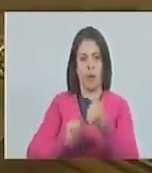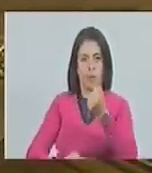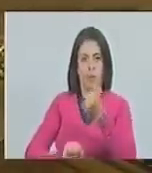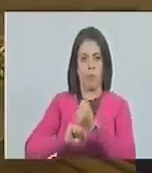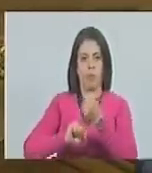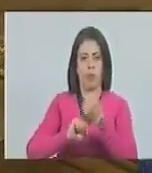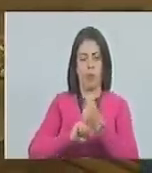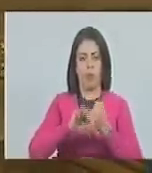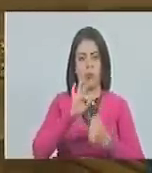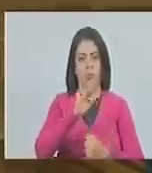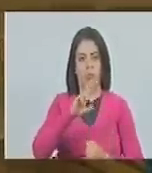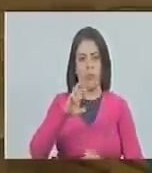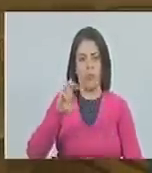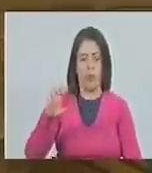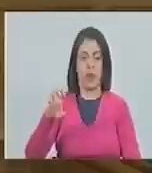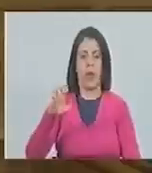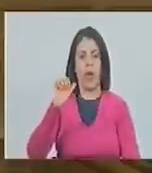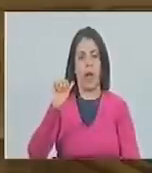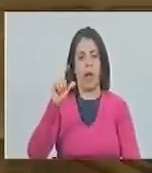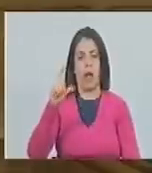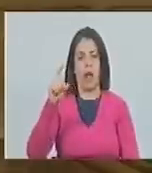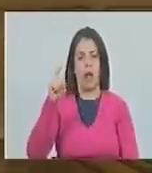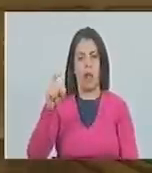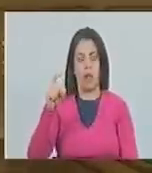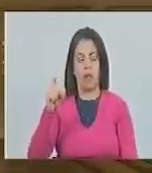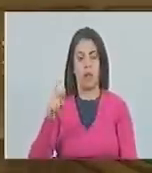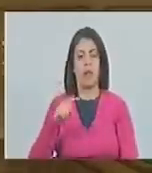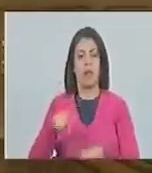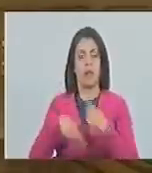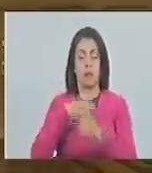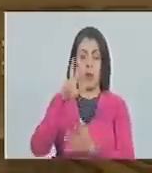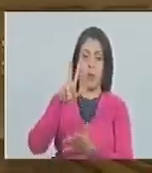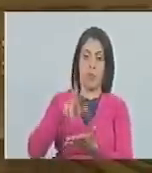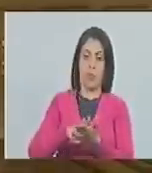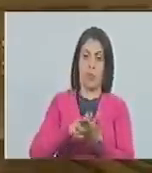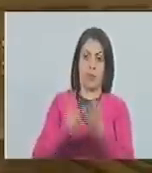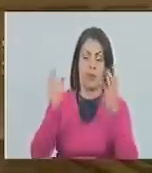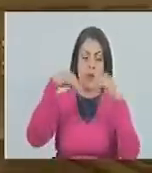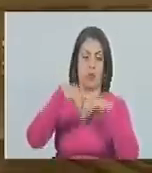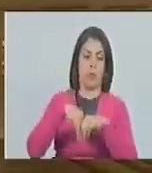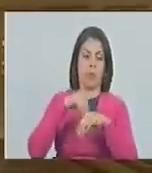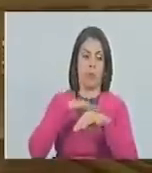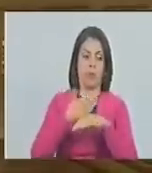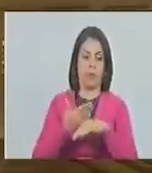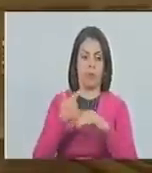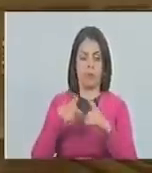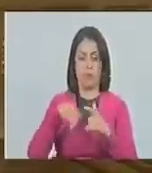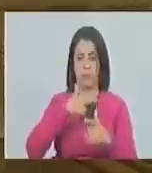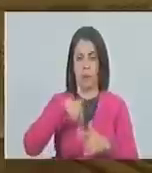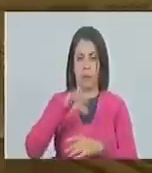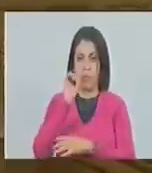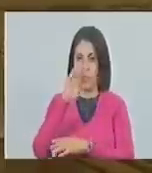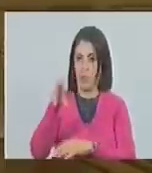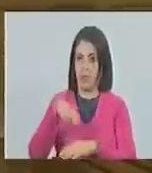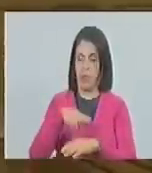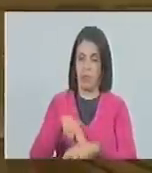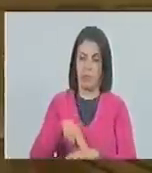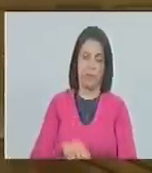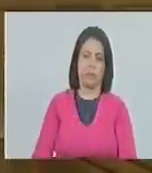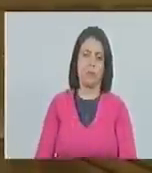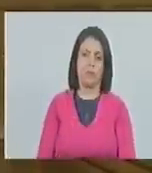solidaridad Free Alex Saab, luego de aprobado el acuerdo hoy de nuestra Asamblea